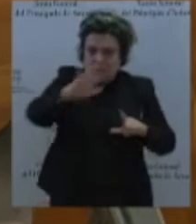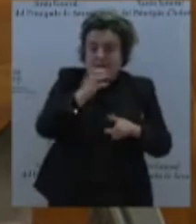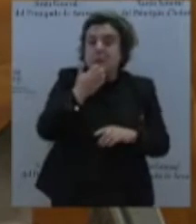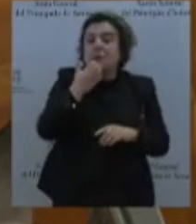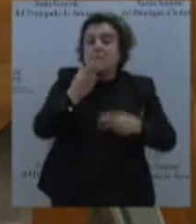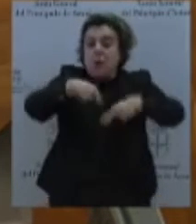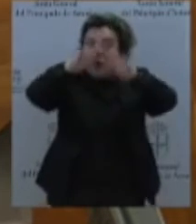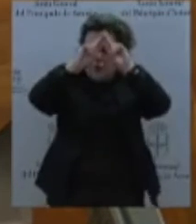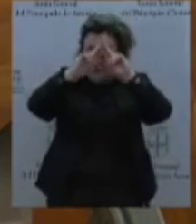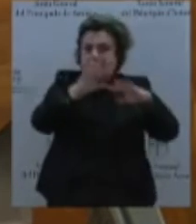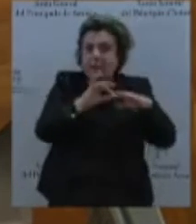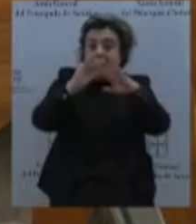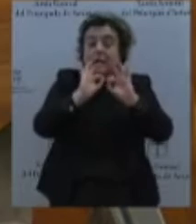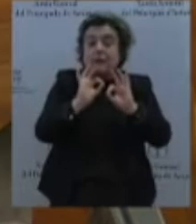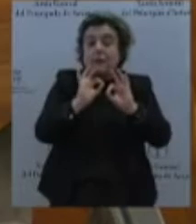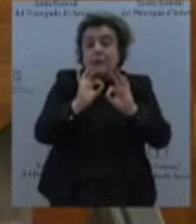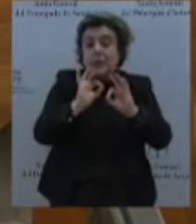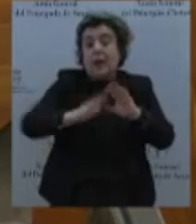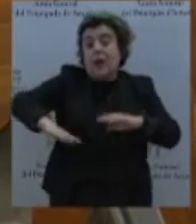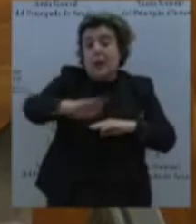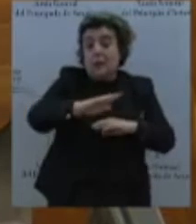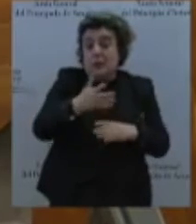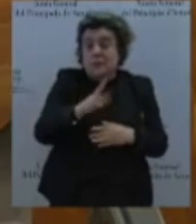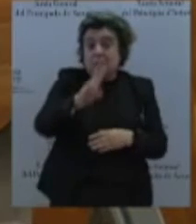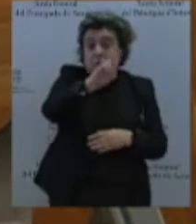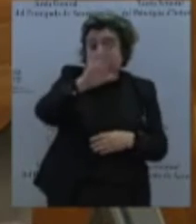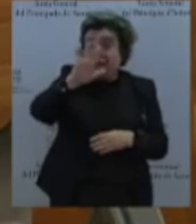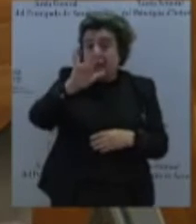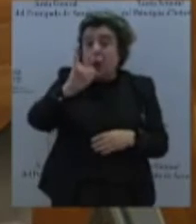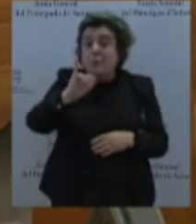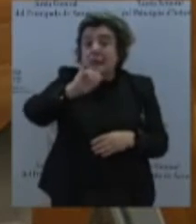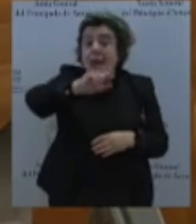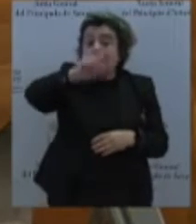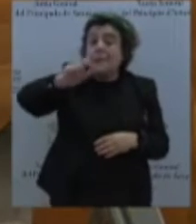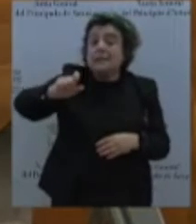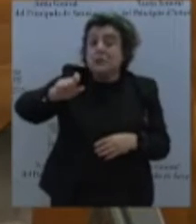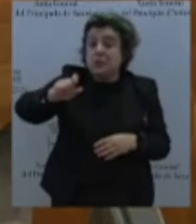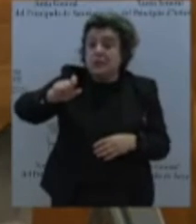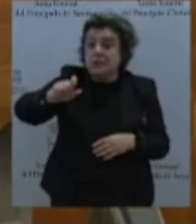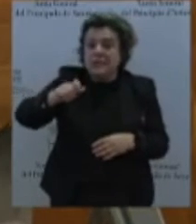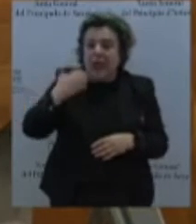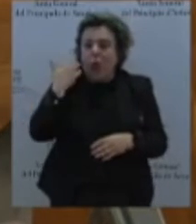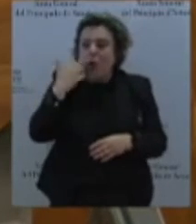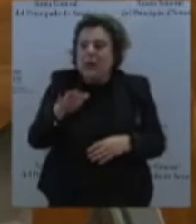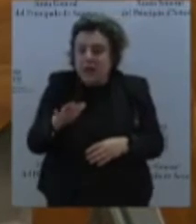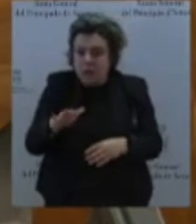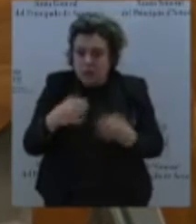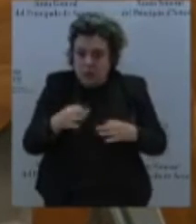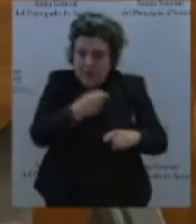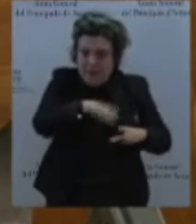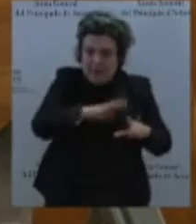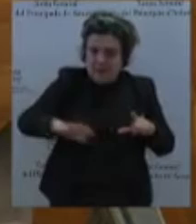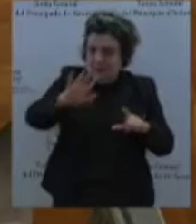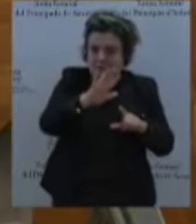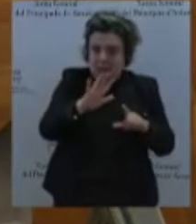en torno a 25.000 personas, es absolutamente anómalo en el Estado. En ninguna otra parte existe esa tal referencia.